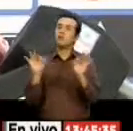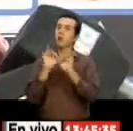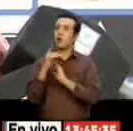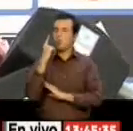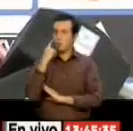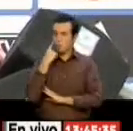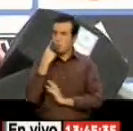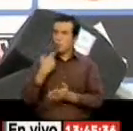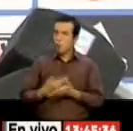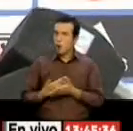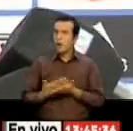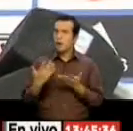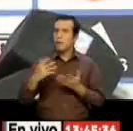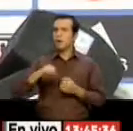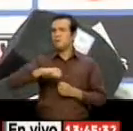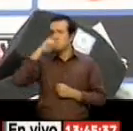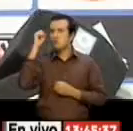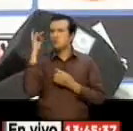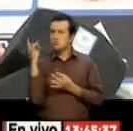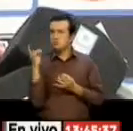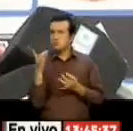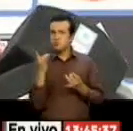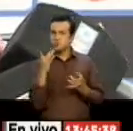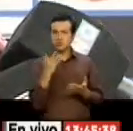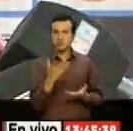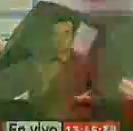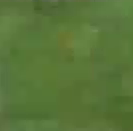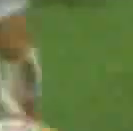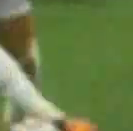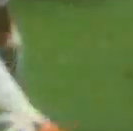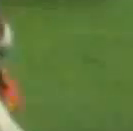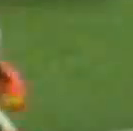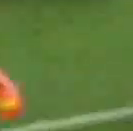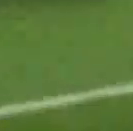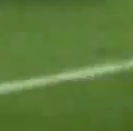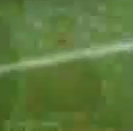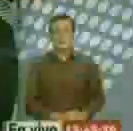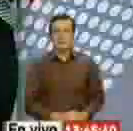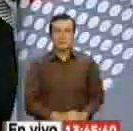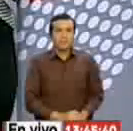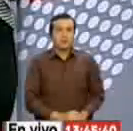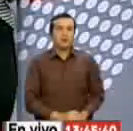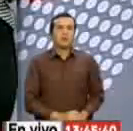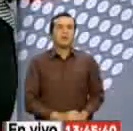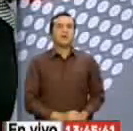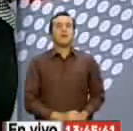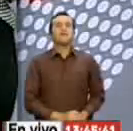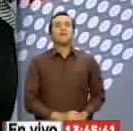porqué hemos ganado esta etapa.